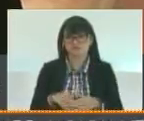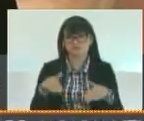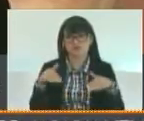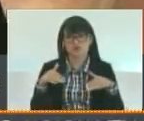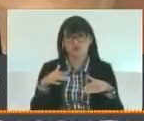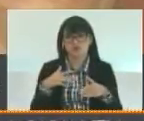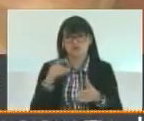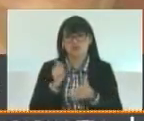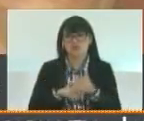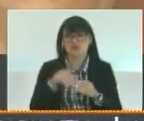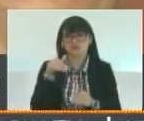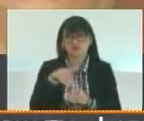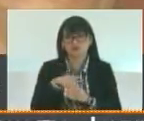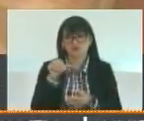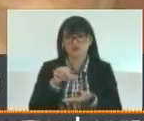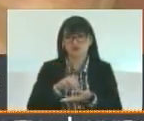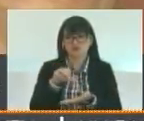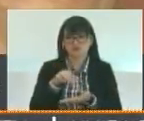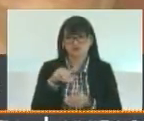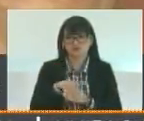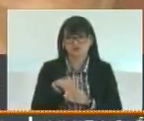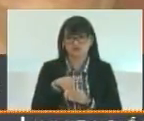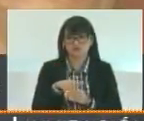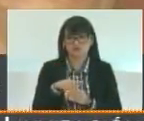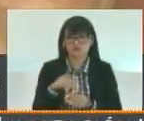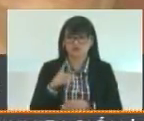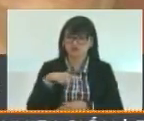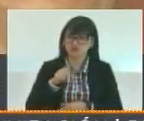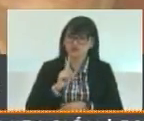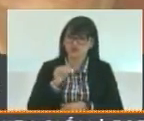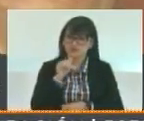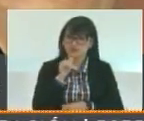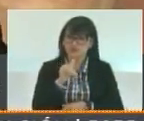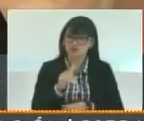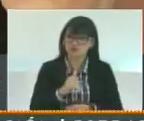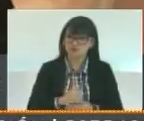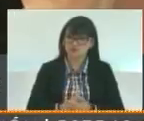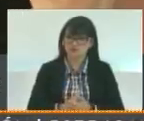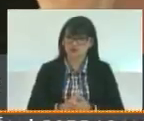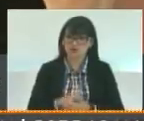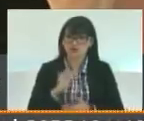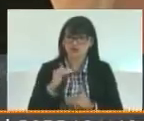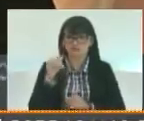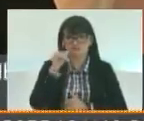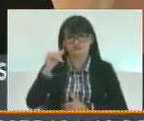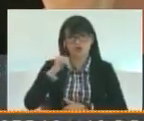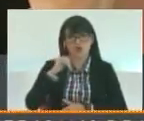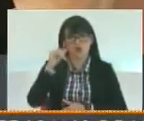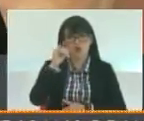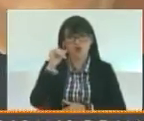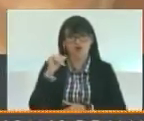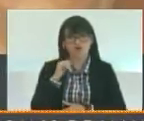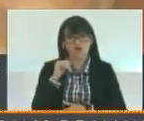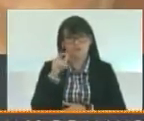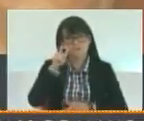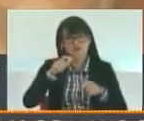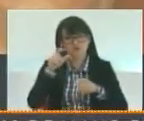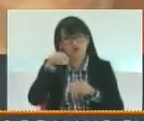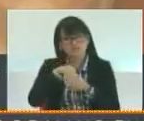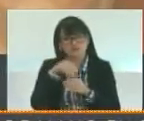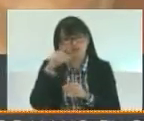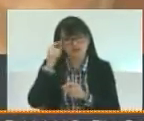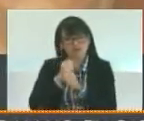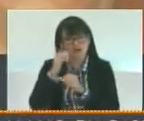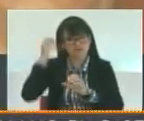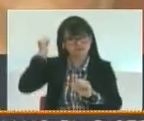instalar los centros de votación. Nosotros debemos hacer esta denuncia. Ya hemos recibido llamadas no solo de nuestro personal diplomático consular